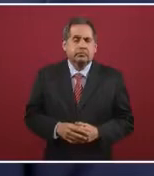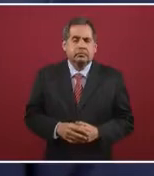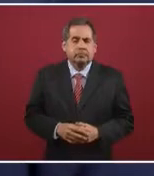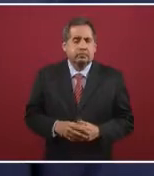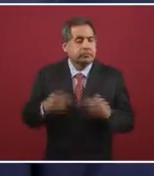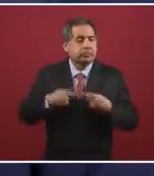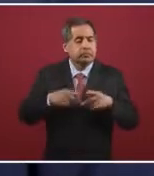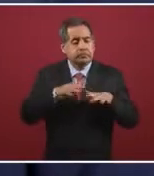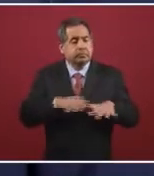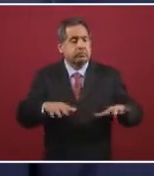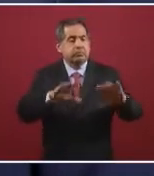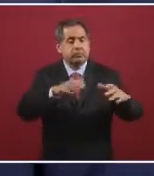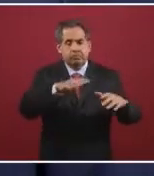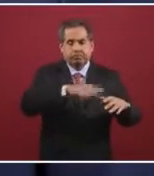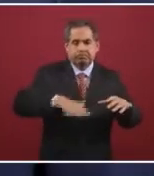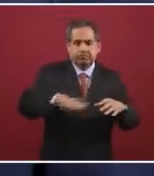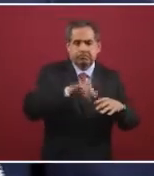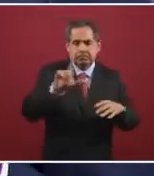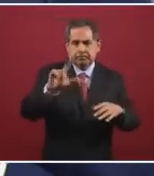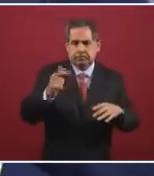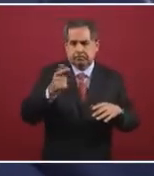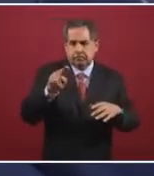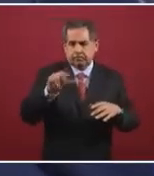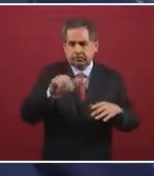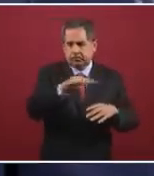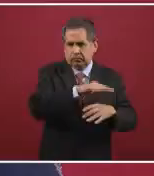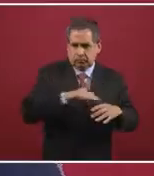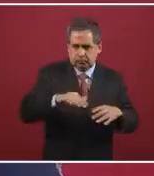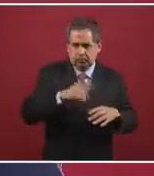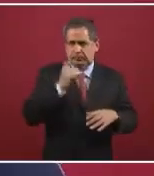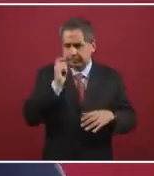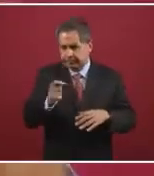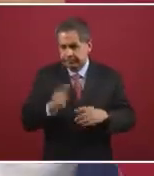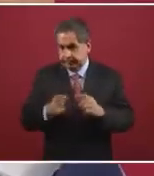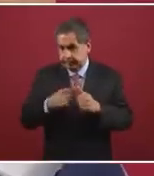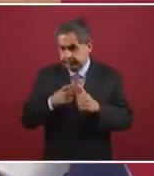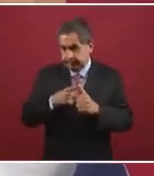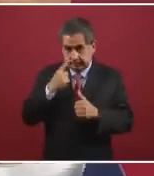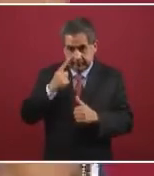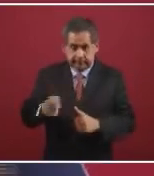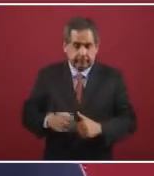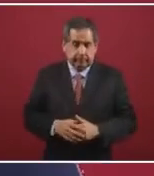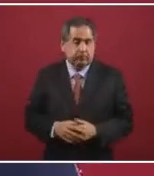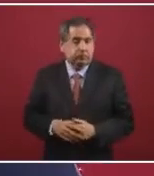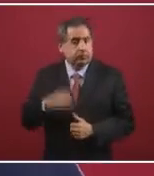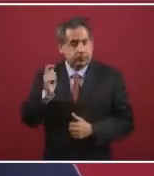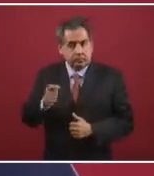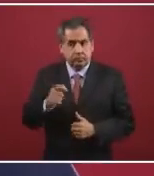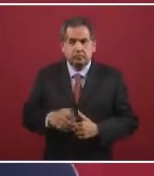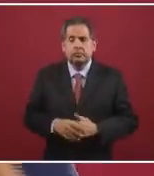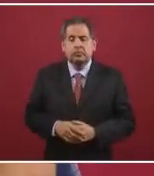los habitantes de La Laguna. Primero, que